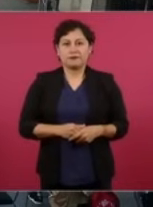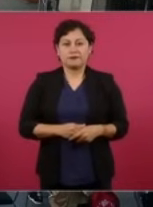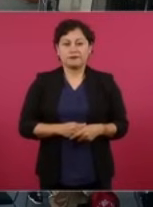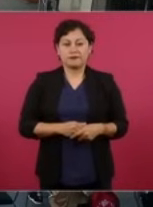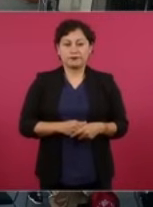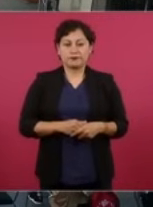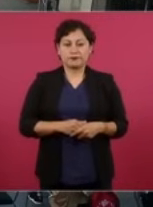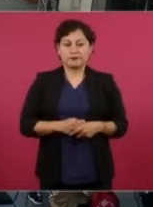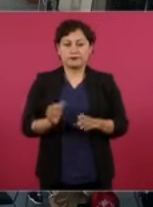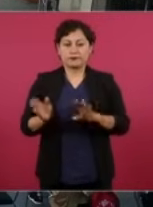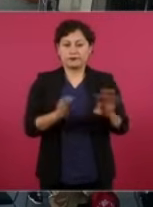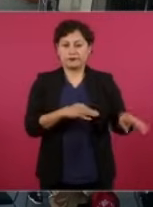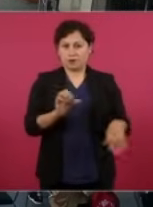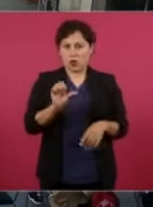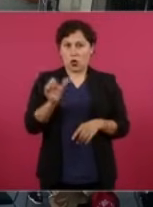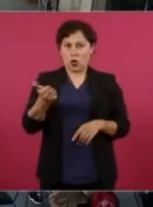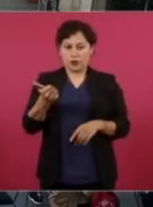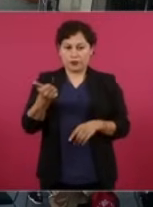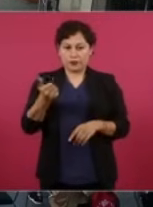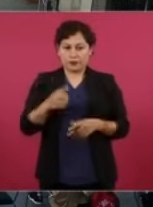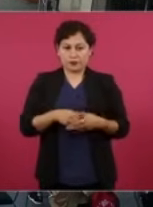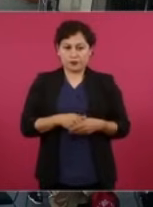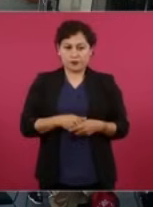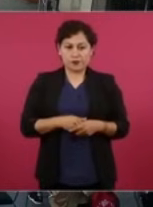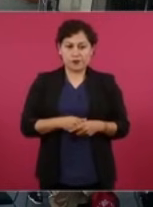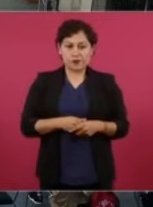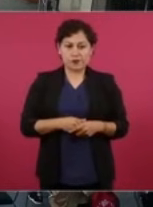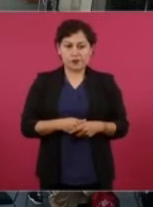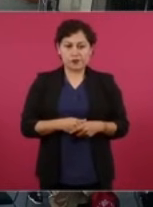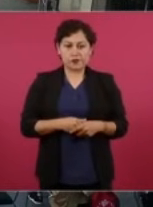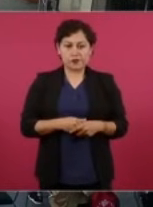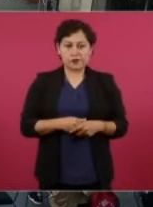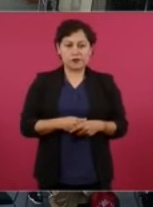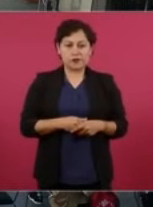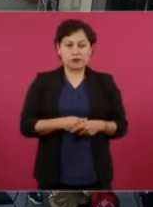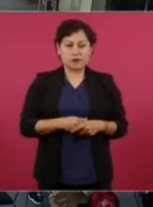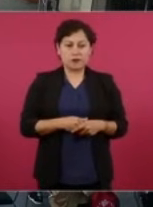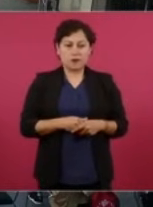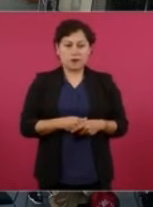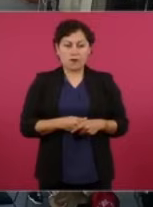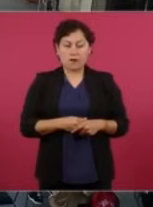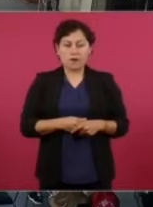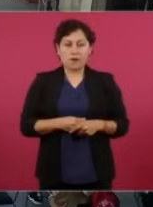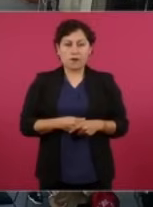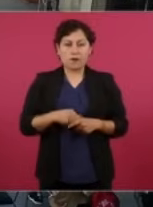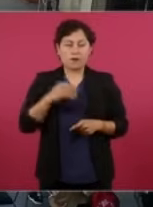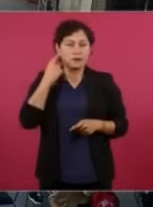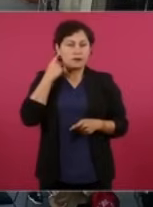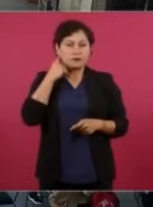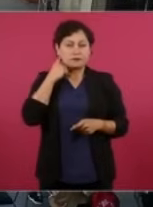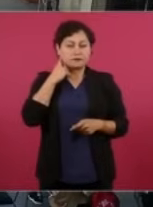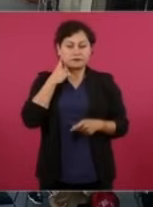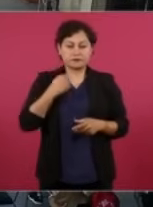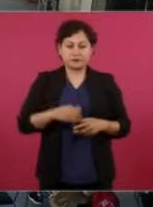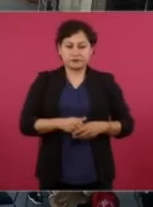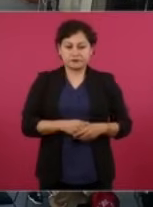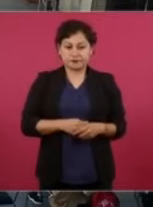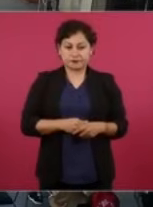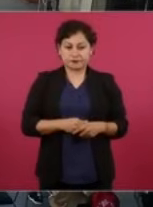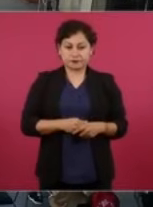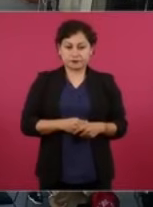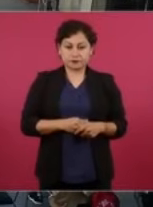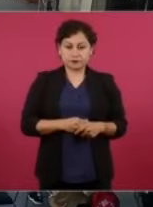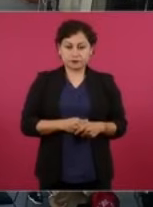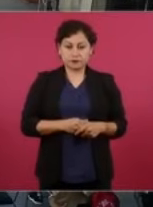Este es otro. Arriba la crítica, y esta es la respuesta de un congresista, bueno, de unos que vino al encuentro. Un